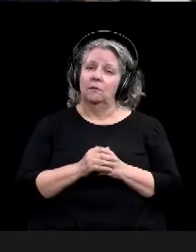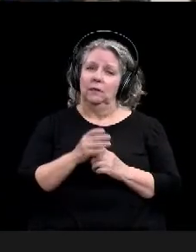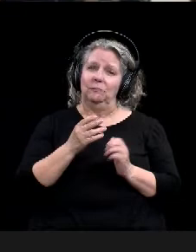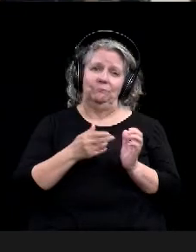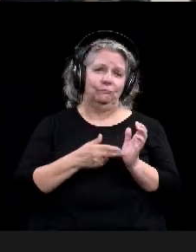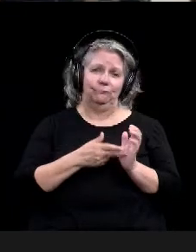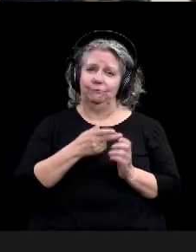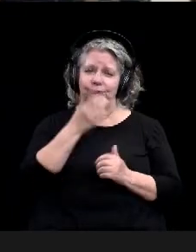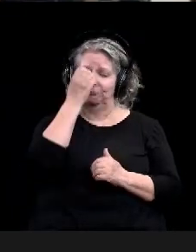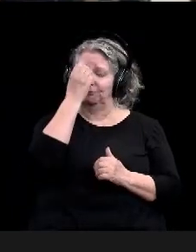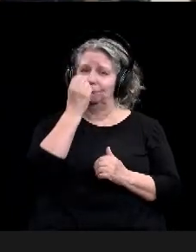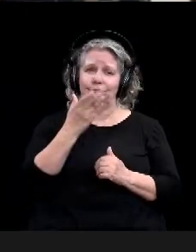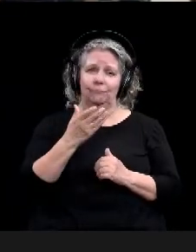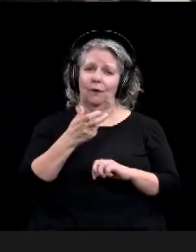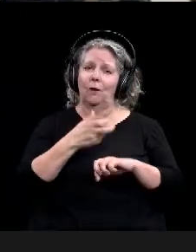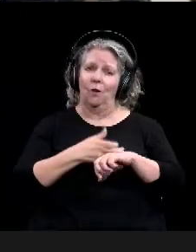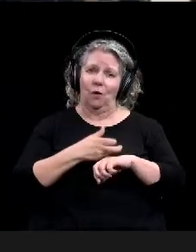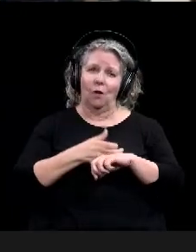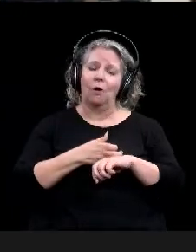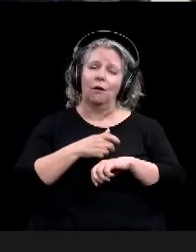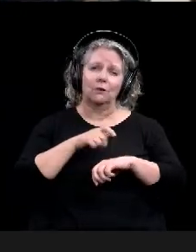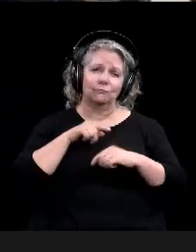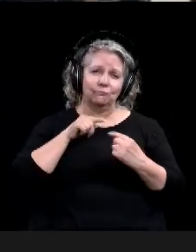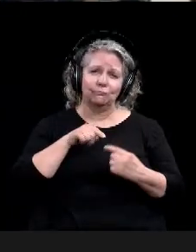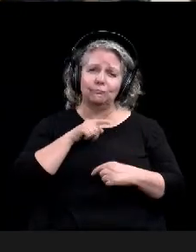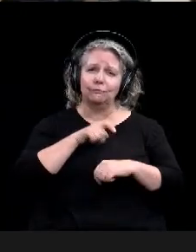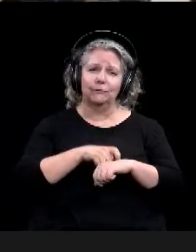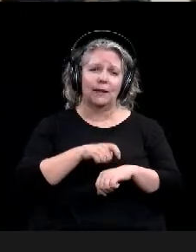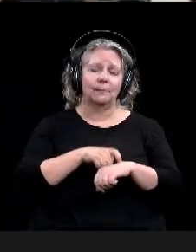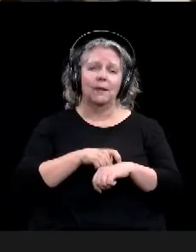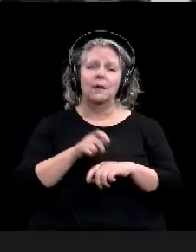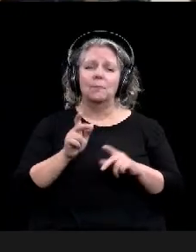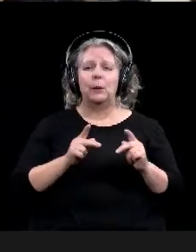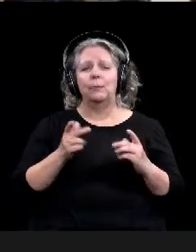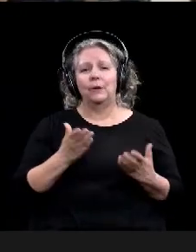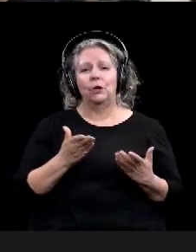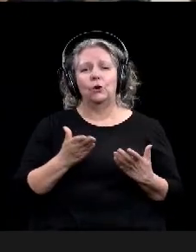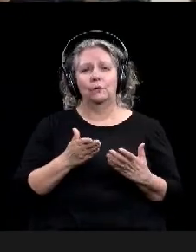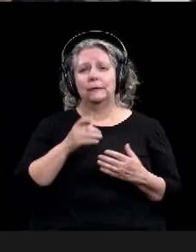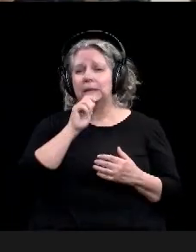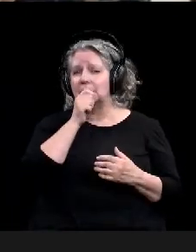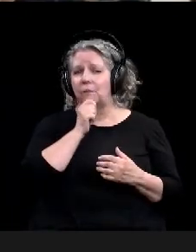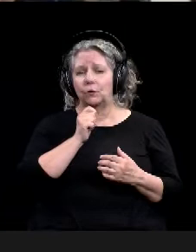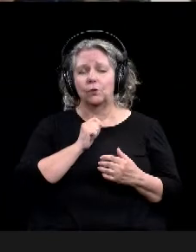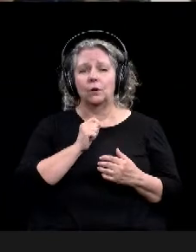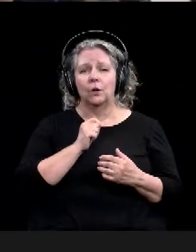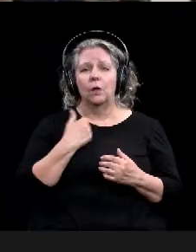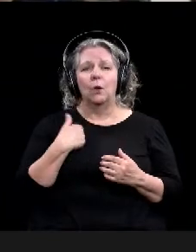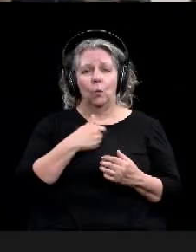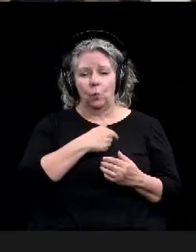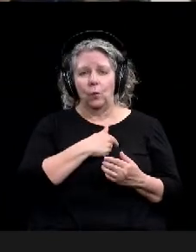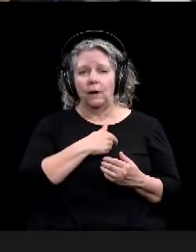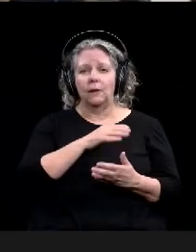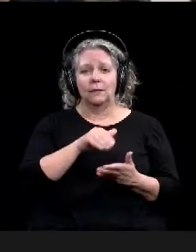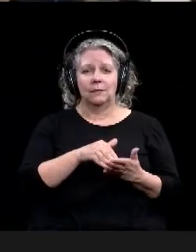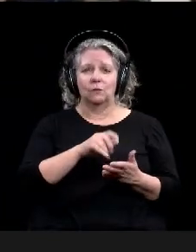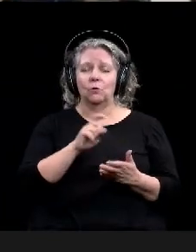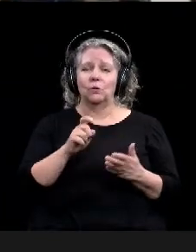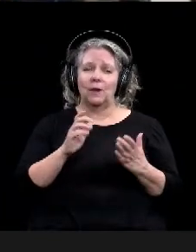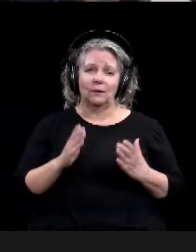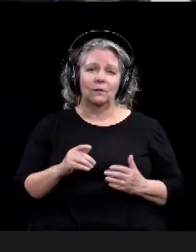muy dificultosos mucha gente ha sufrido nosotros aquí en el centro de texas